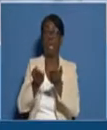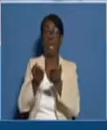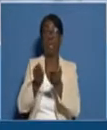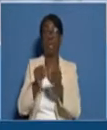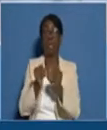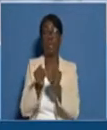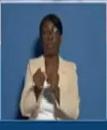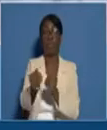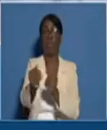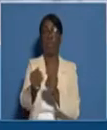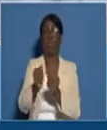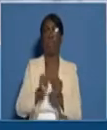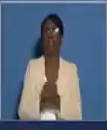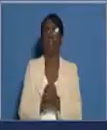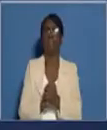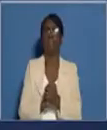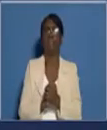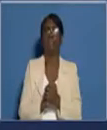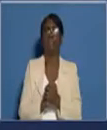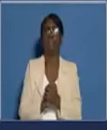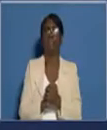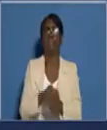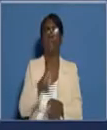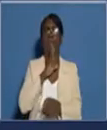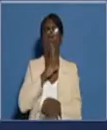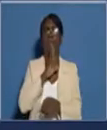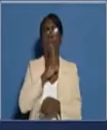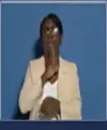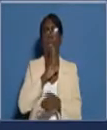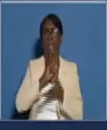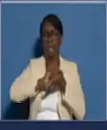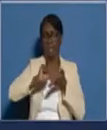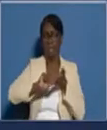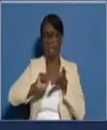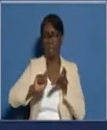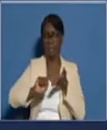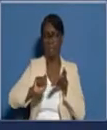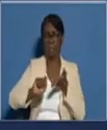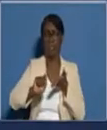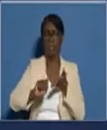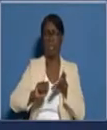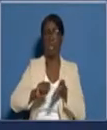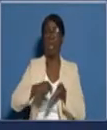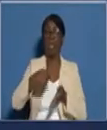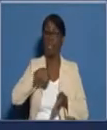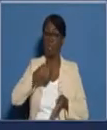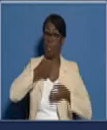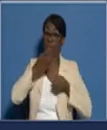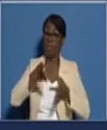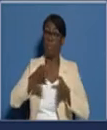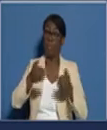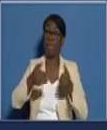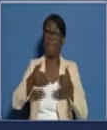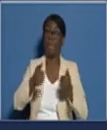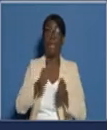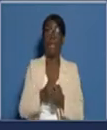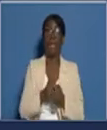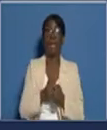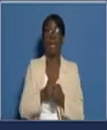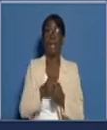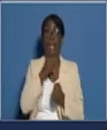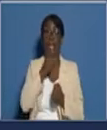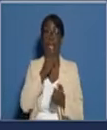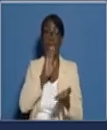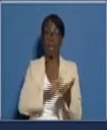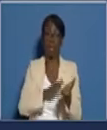es lo que muchos panameños quieren. Por acá nos escribe Gabo con la etiqueta Yo Me Informo PMA. Dice, ¿quiénes, aunque tengan